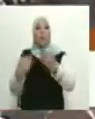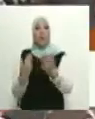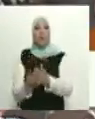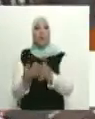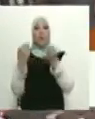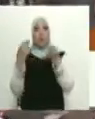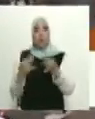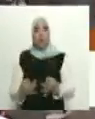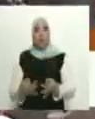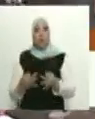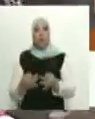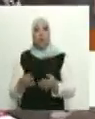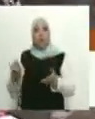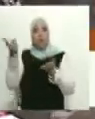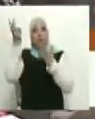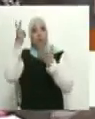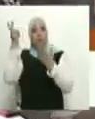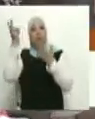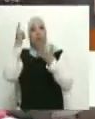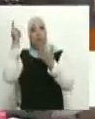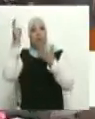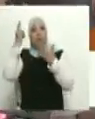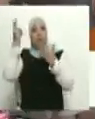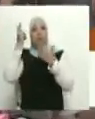se dice en guayú?